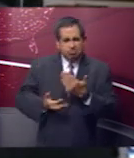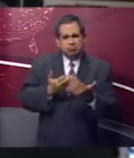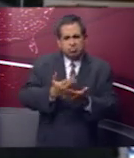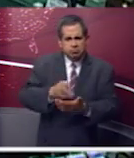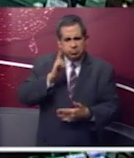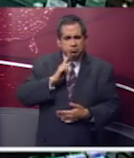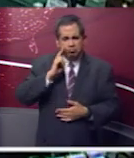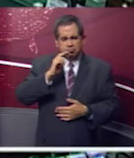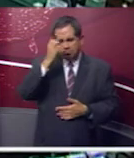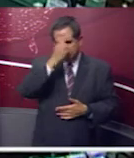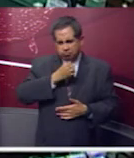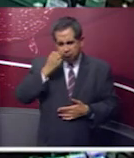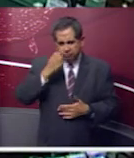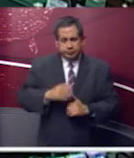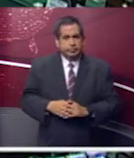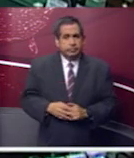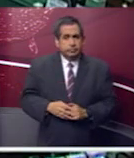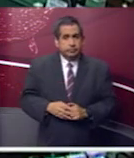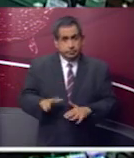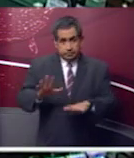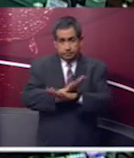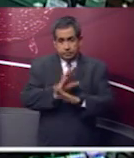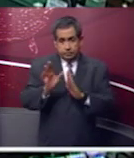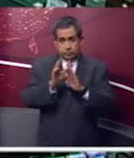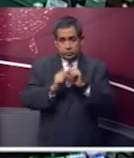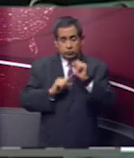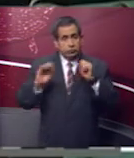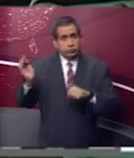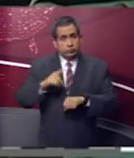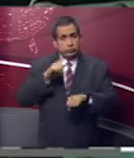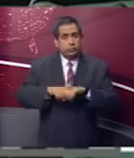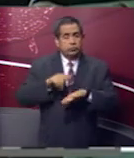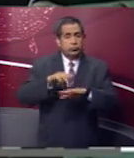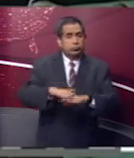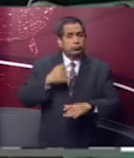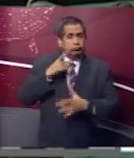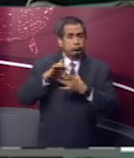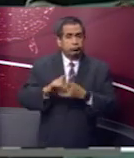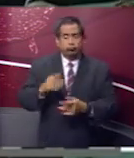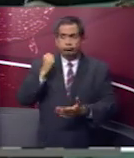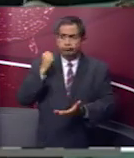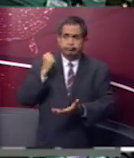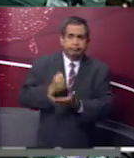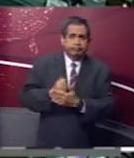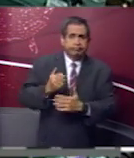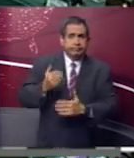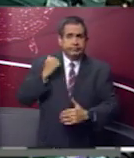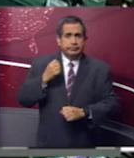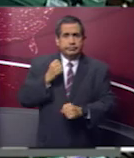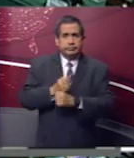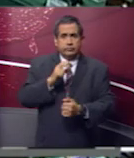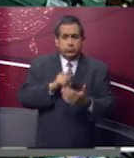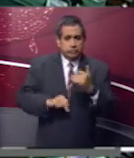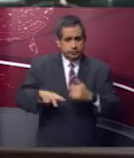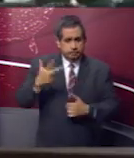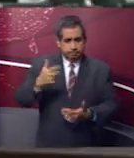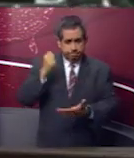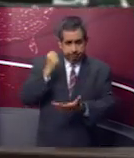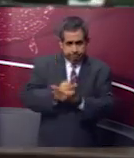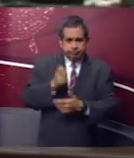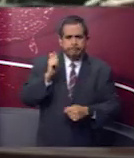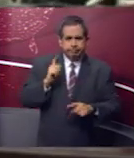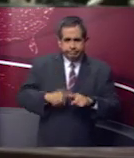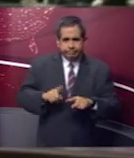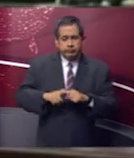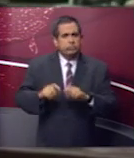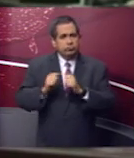revisar. Con la reforma a la Constitución Política Federal, que en materia político-electoral aprobó el Congreso de la Unión a finales de 2013,